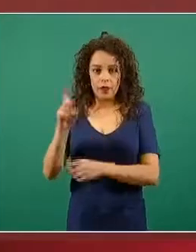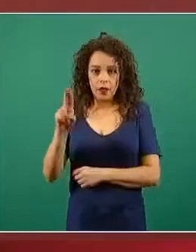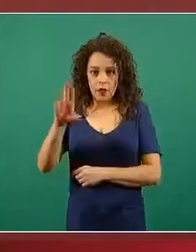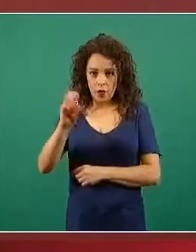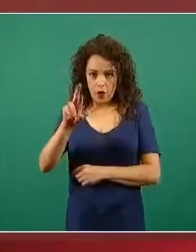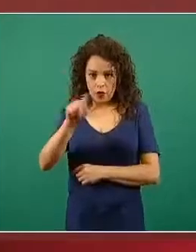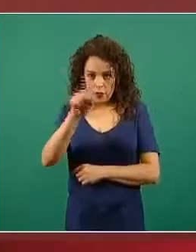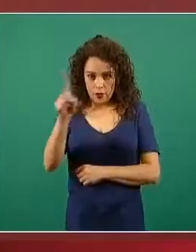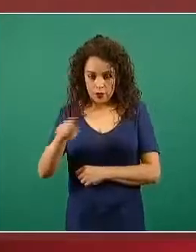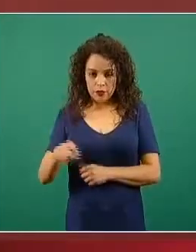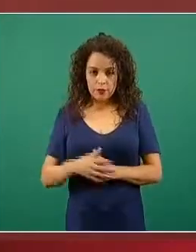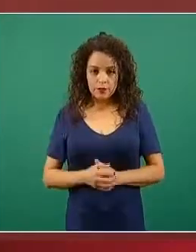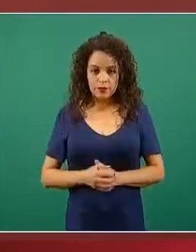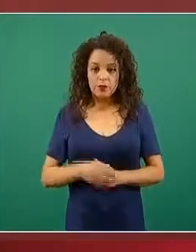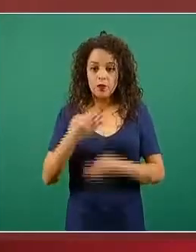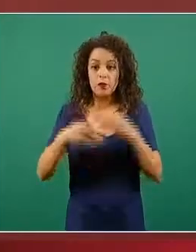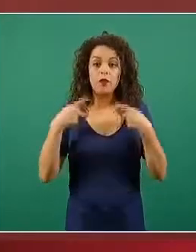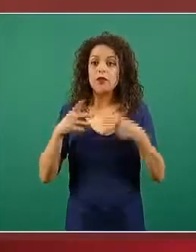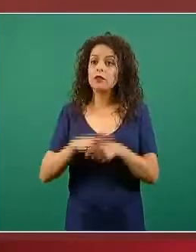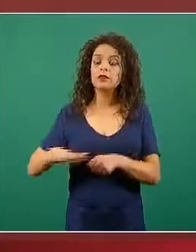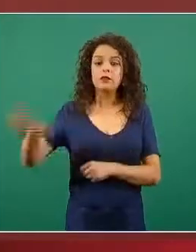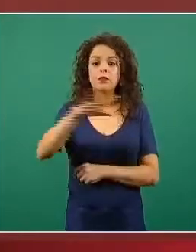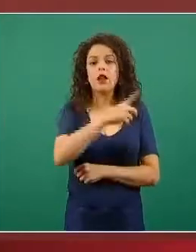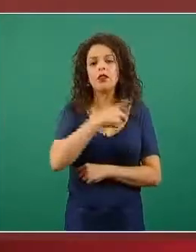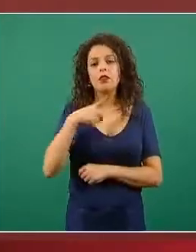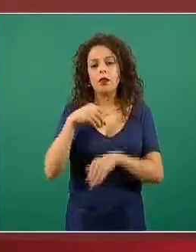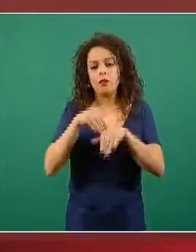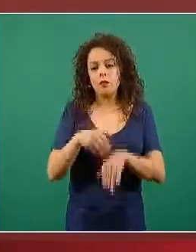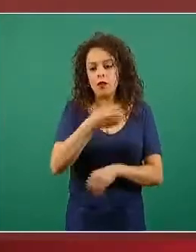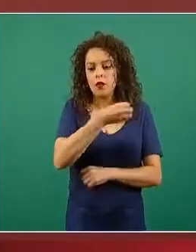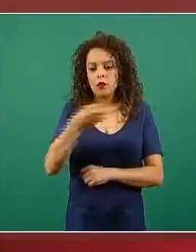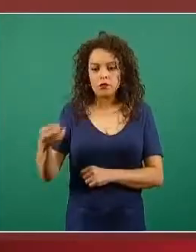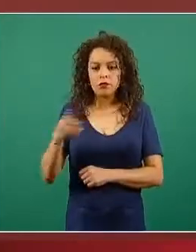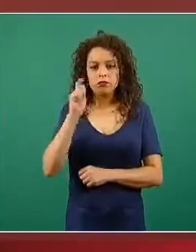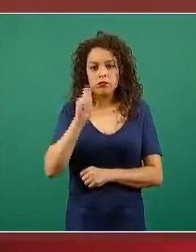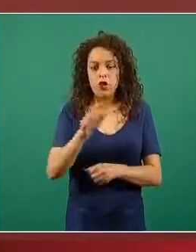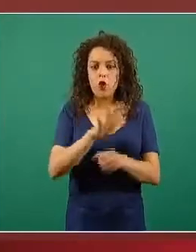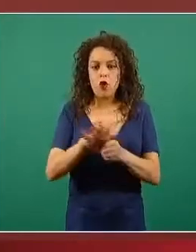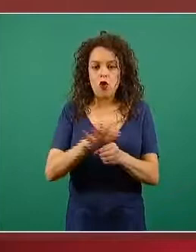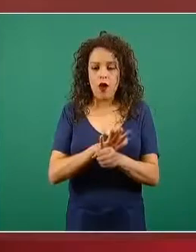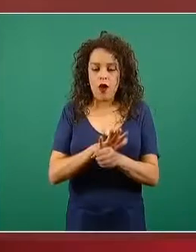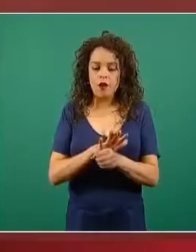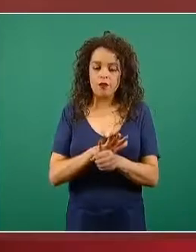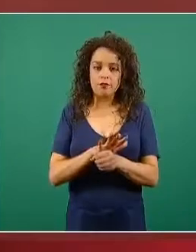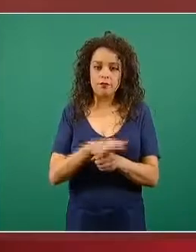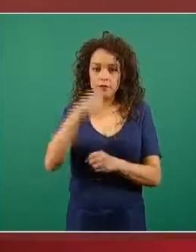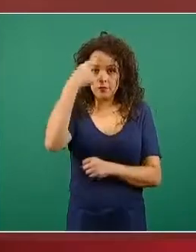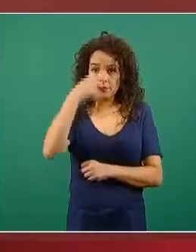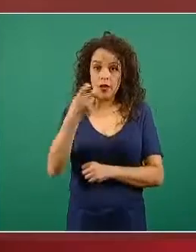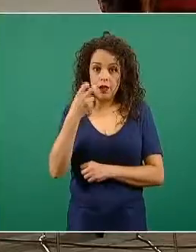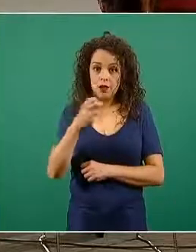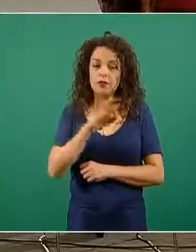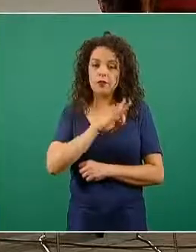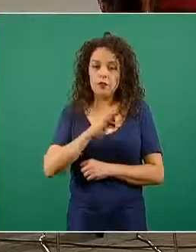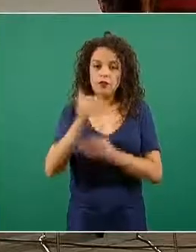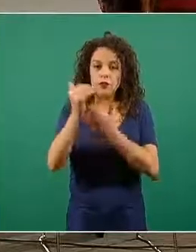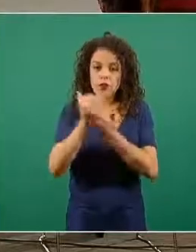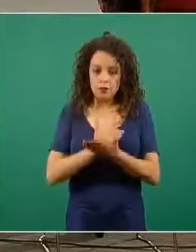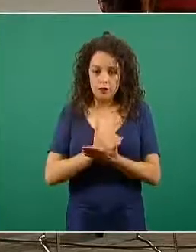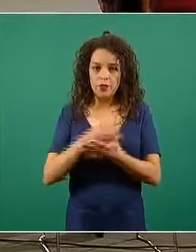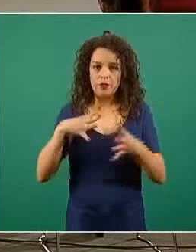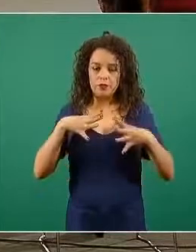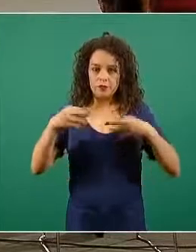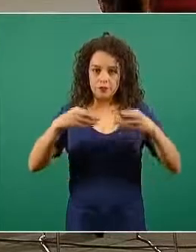la población apegarse a estos lineamientos que se dispongan a nivel local para lograr que se mitigue la